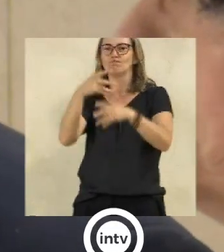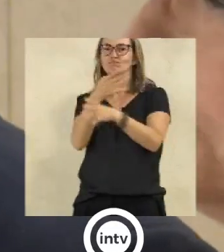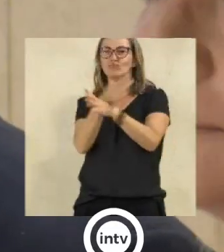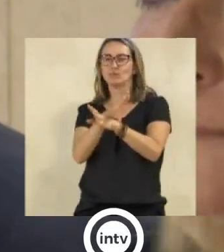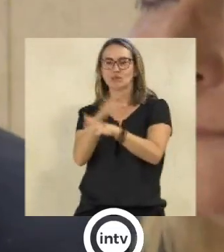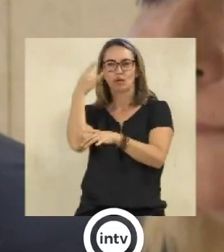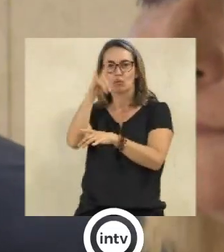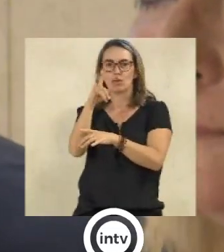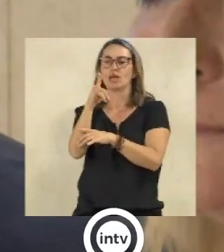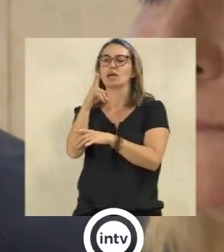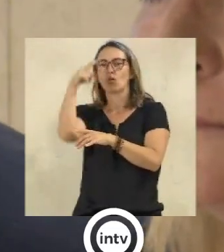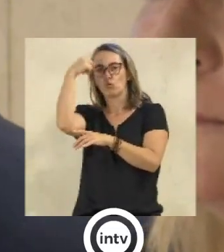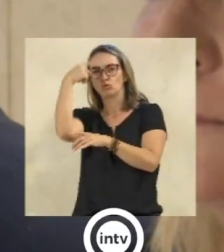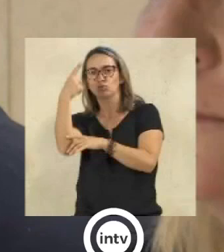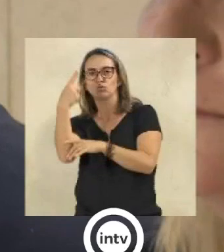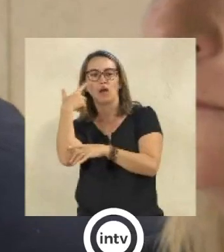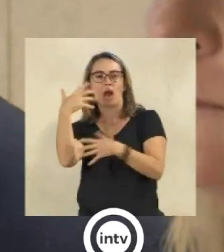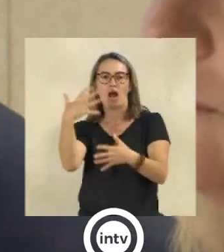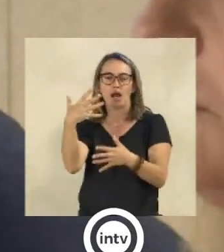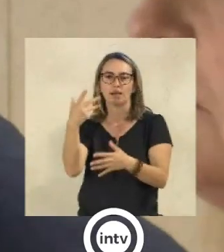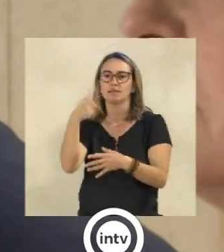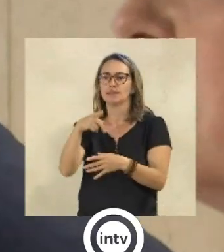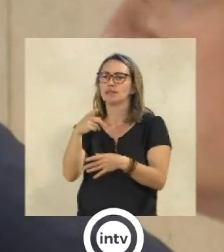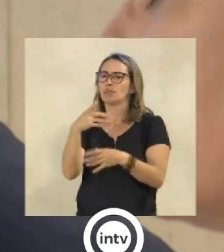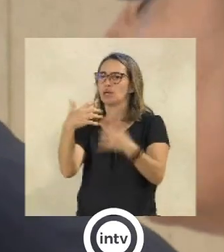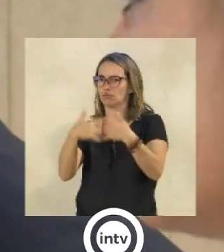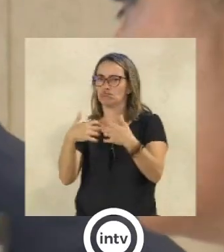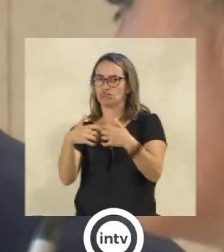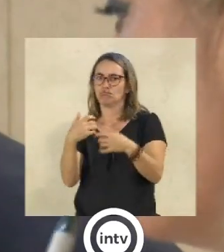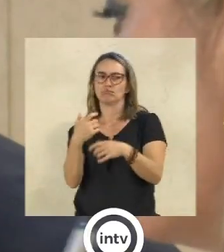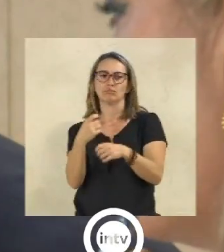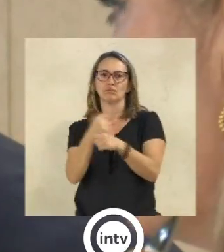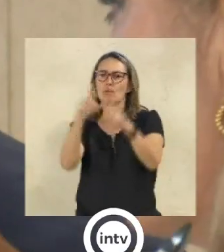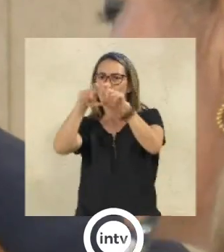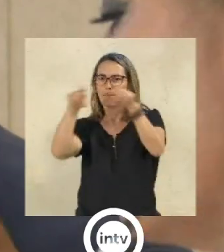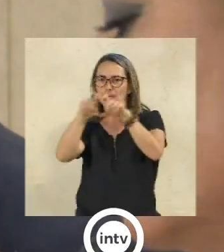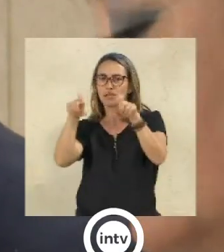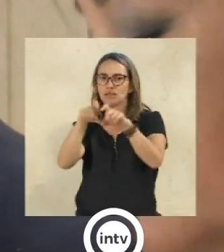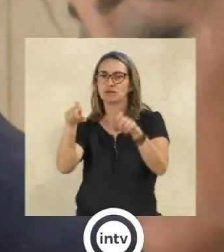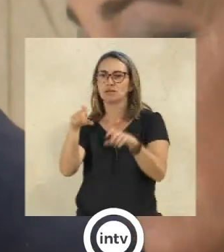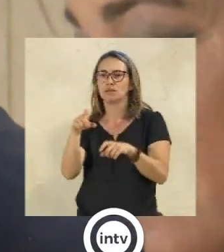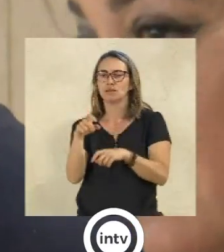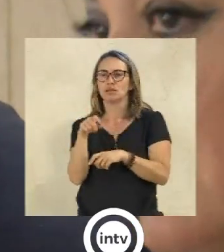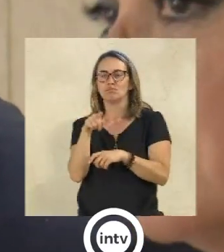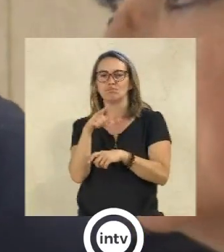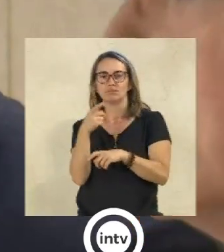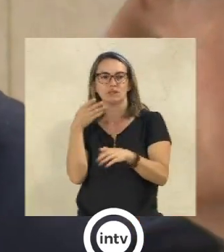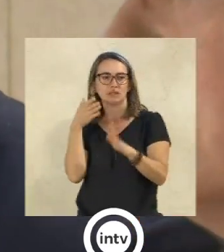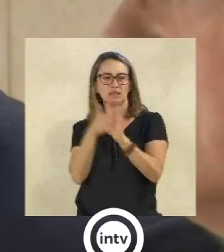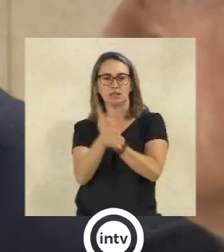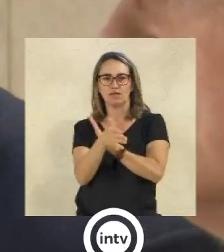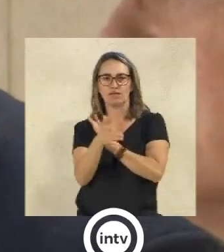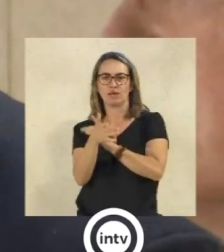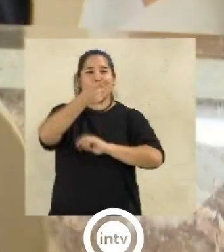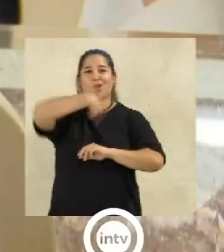arte Pero también es industria y está protegida por la ley cualquier ataque a la tauromaquia es un ataque a la parte aparte de la